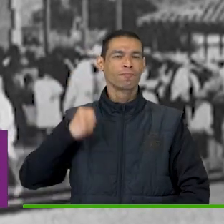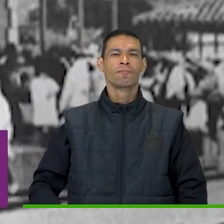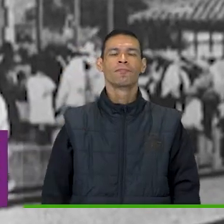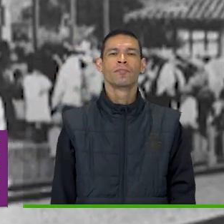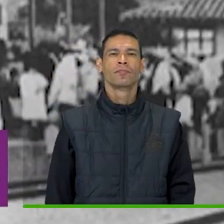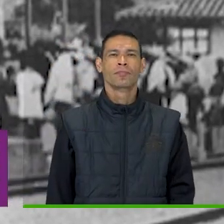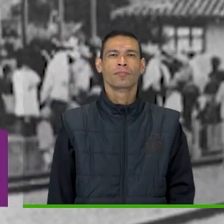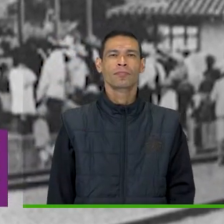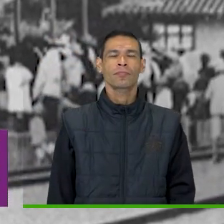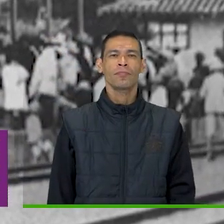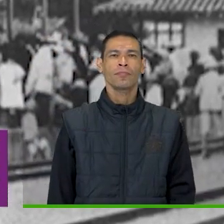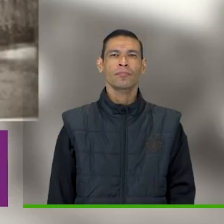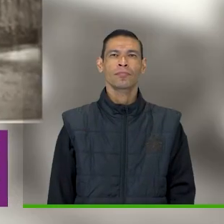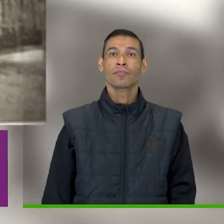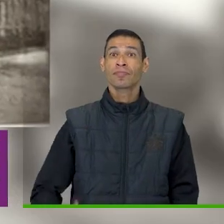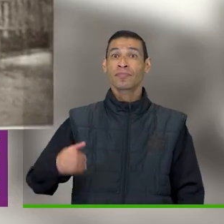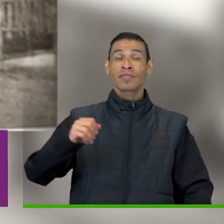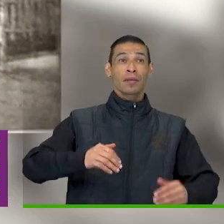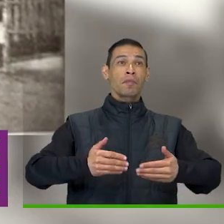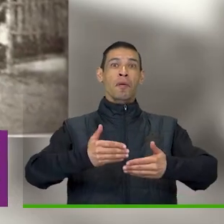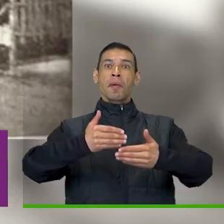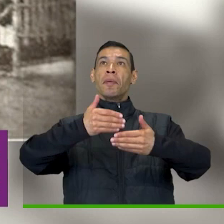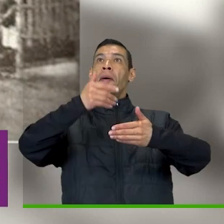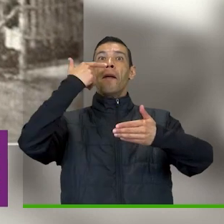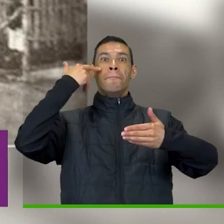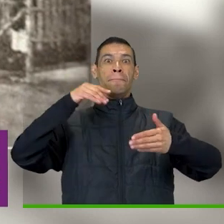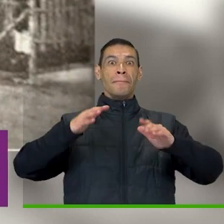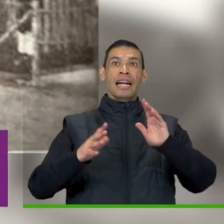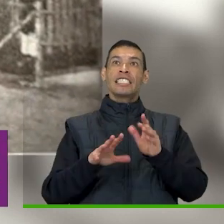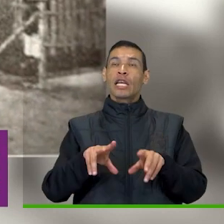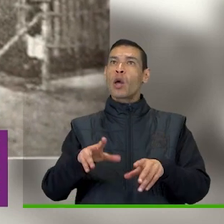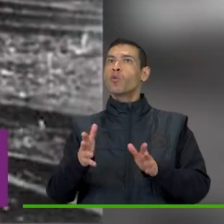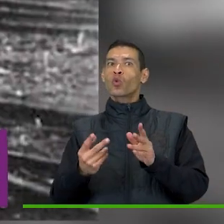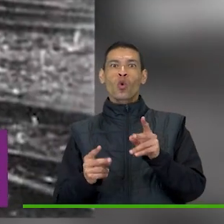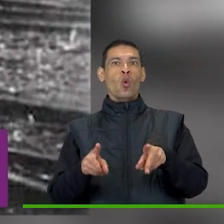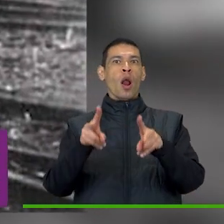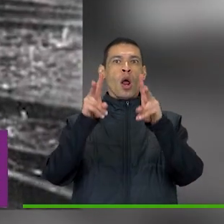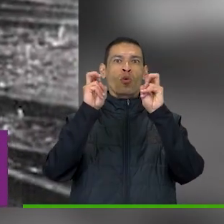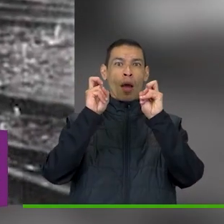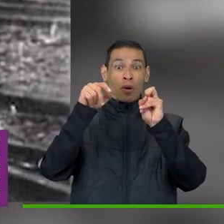Aunque su fachada parece reciente, sus cimientos guardan historias de más de un siglo.